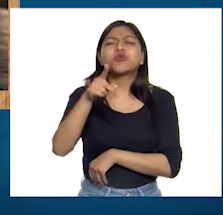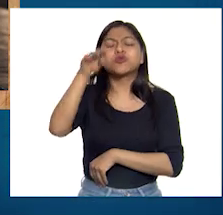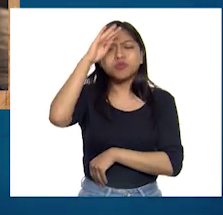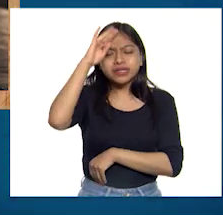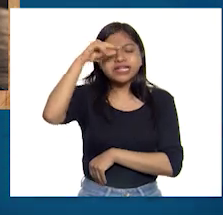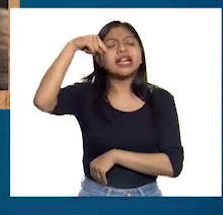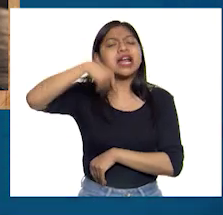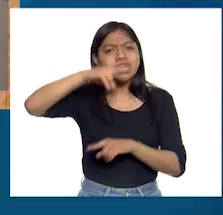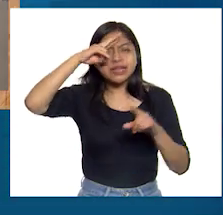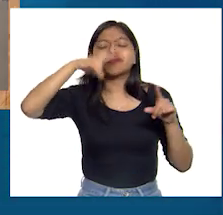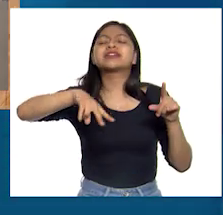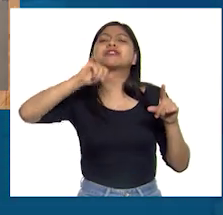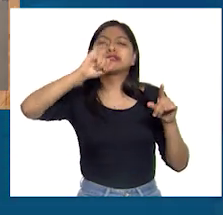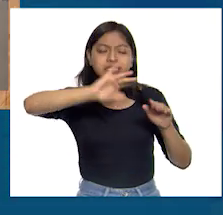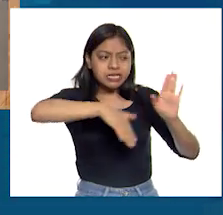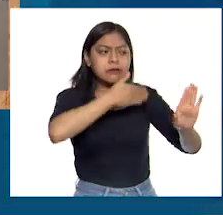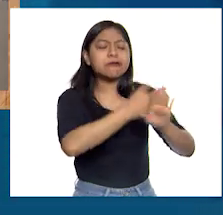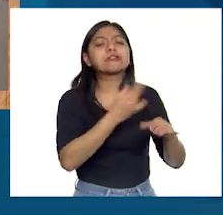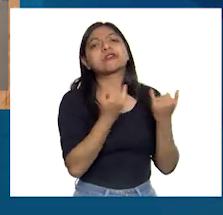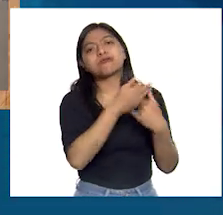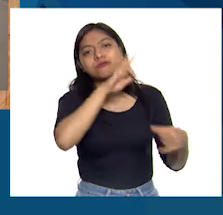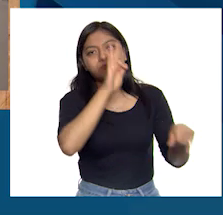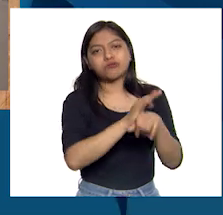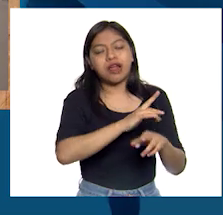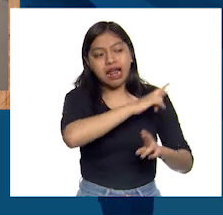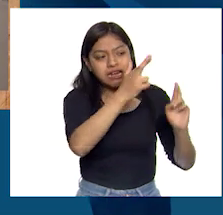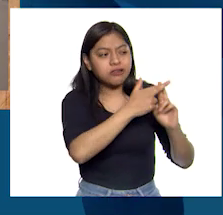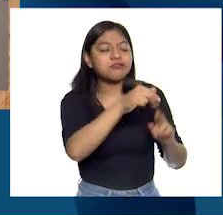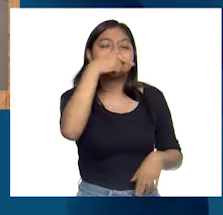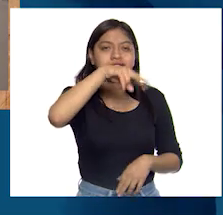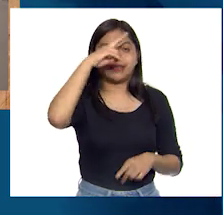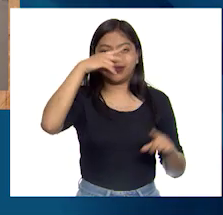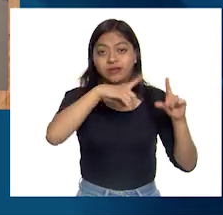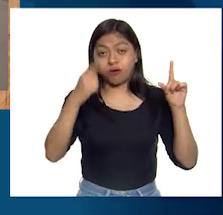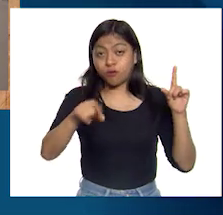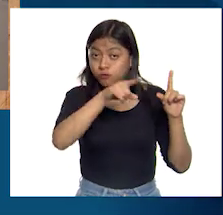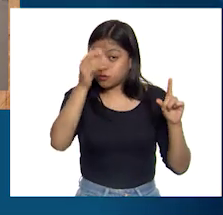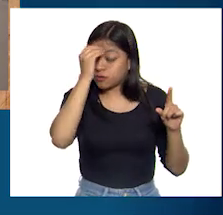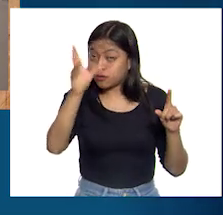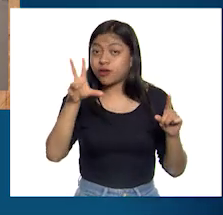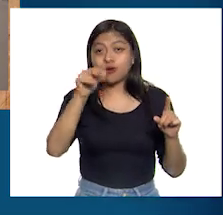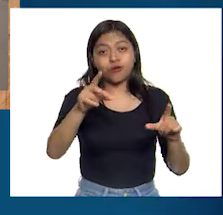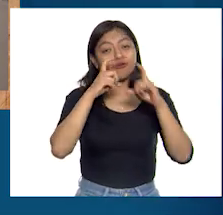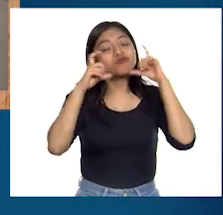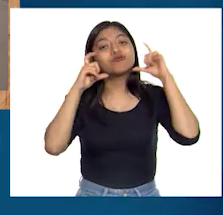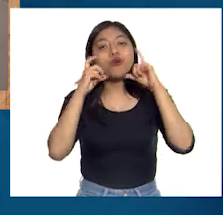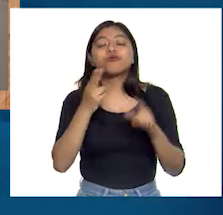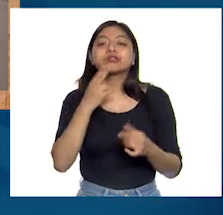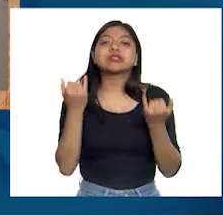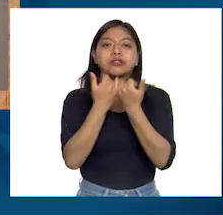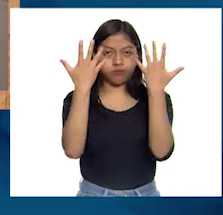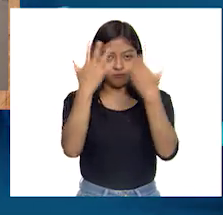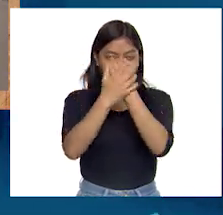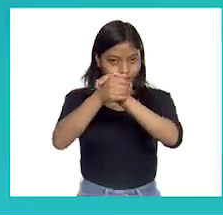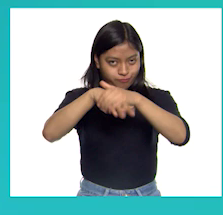nuestro país y en cada una de sus regiones. No olviden, por favor, ponerse el cubrebocas y lavarse las